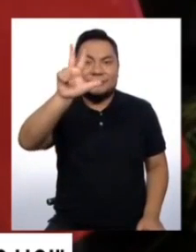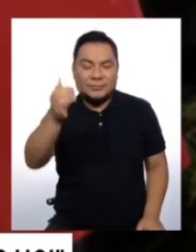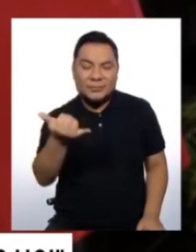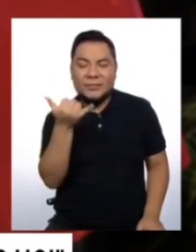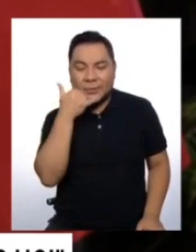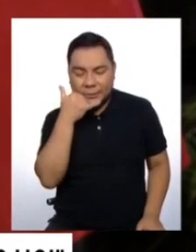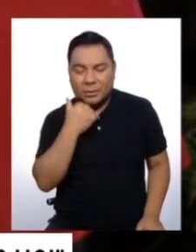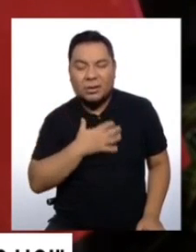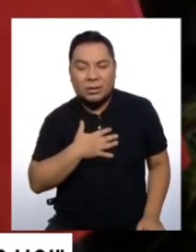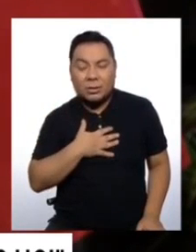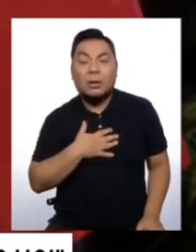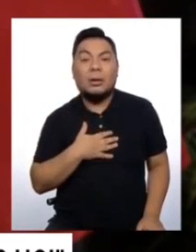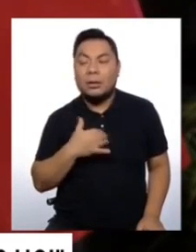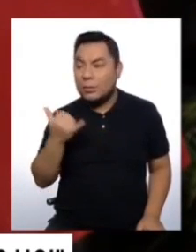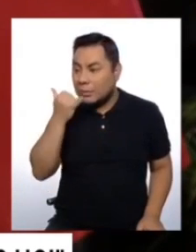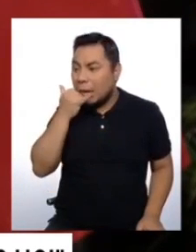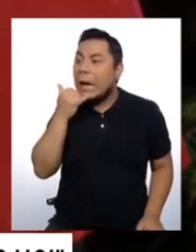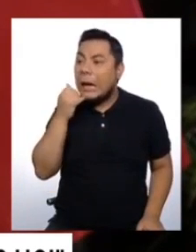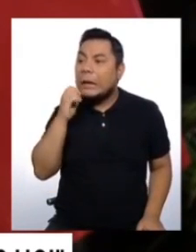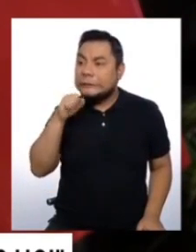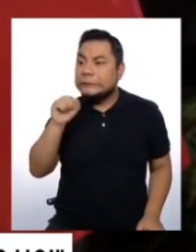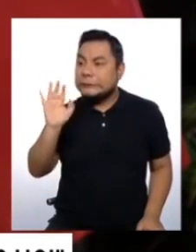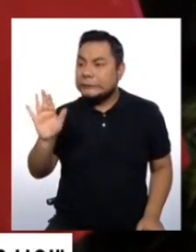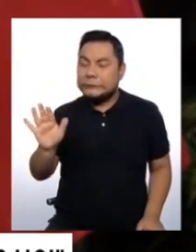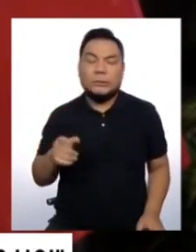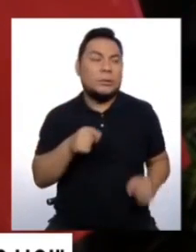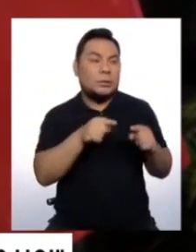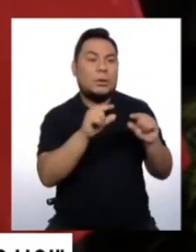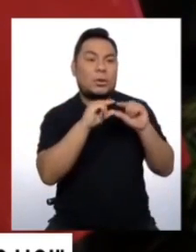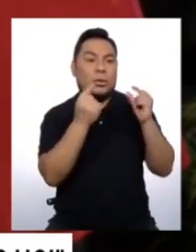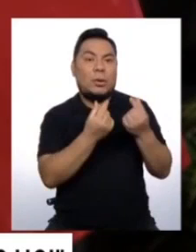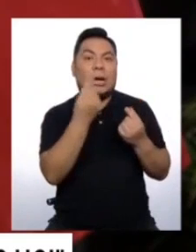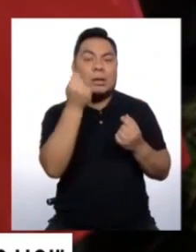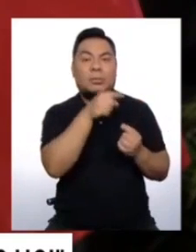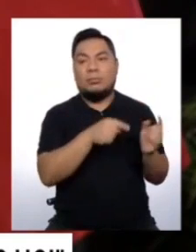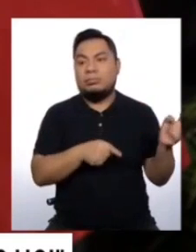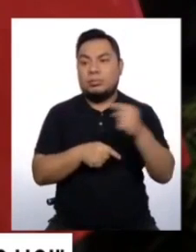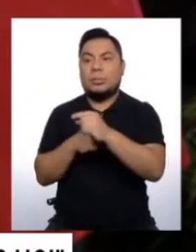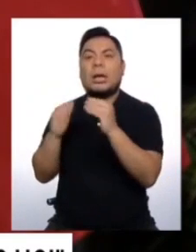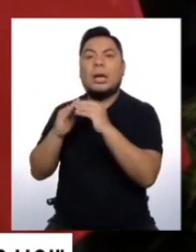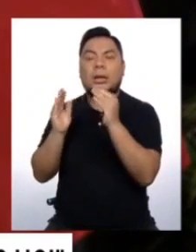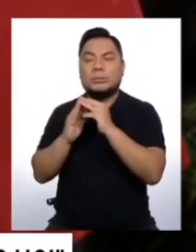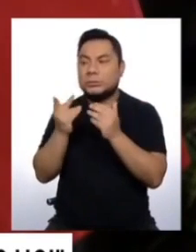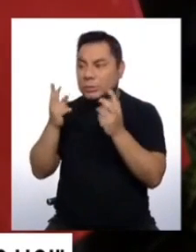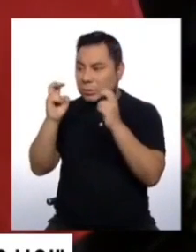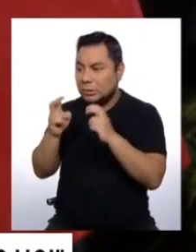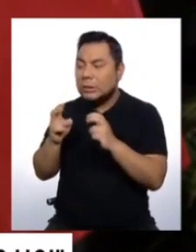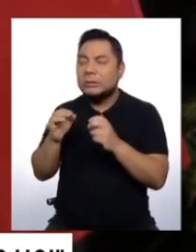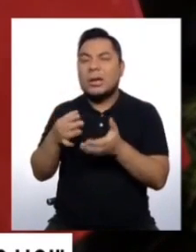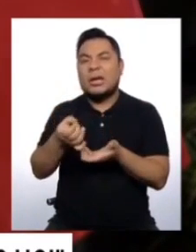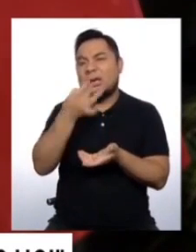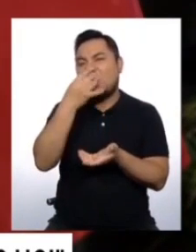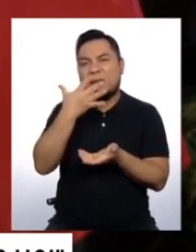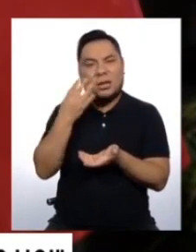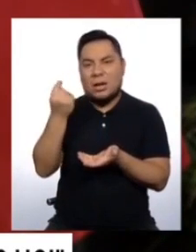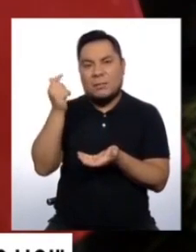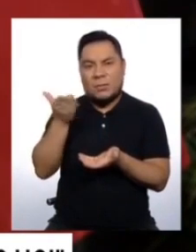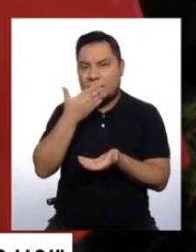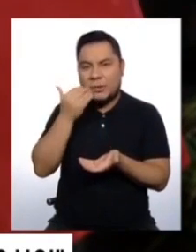y entonces se lo programa para que vaya un equipo de respuesta rápida. Primero,